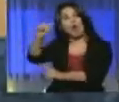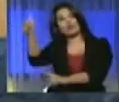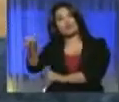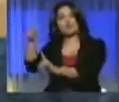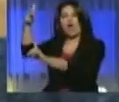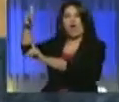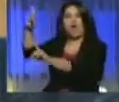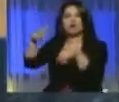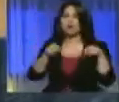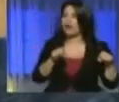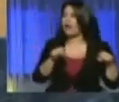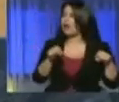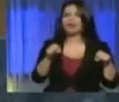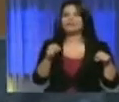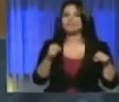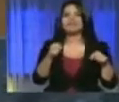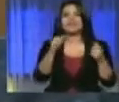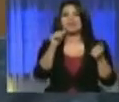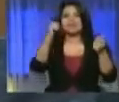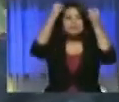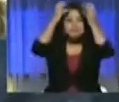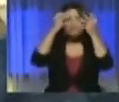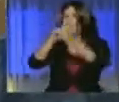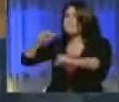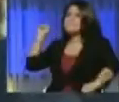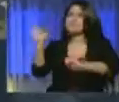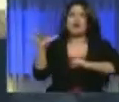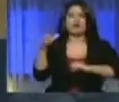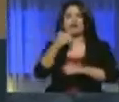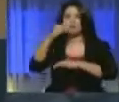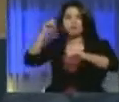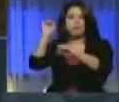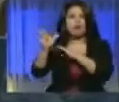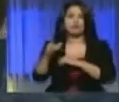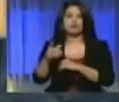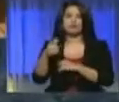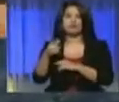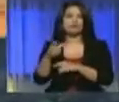Algo así, porque no iba a dejar que pasara algo así.